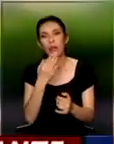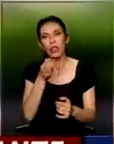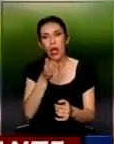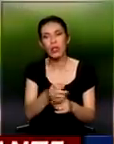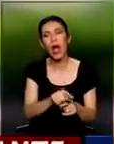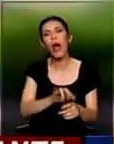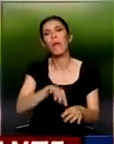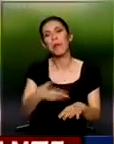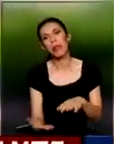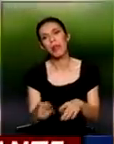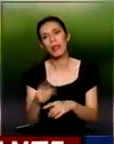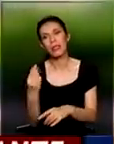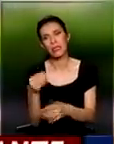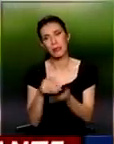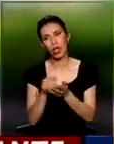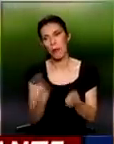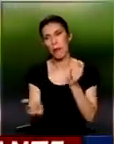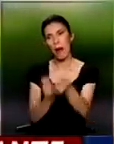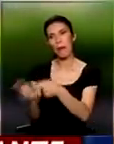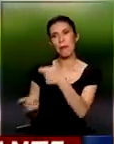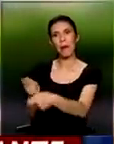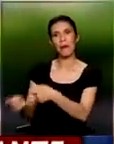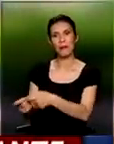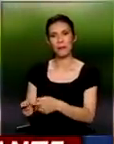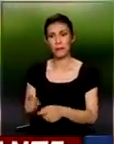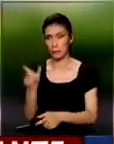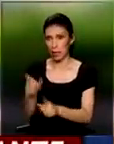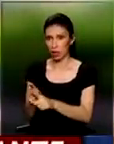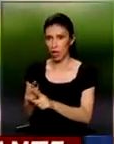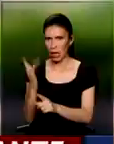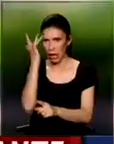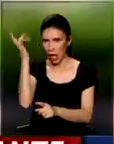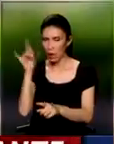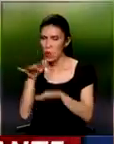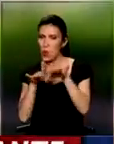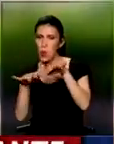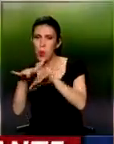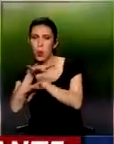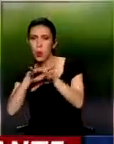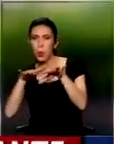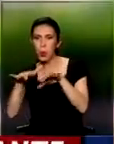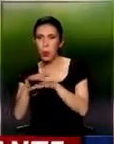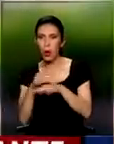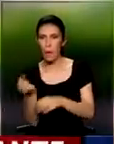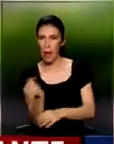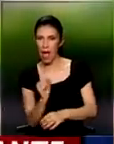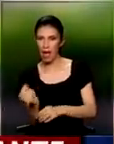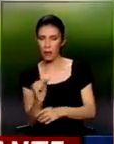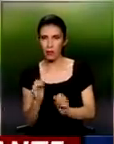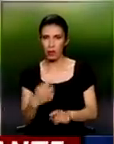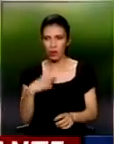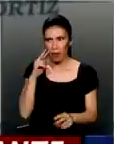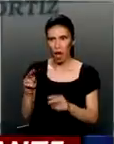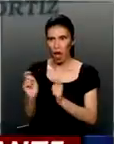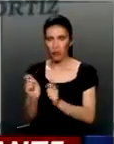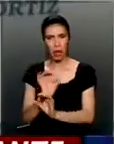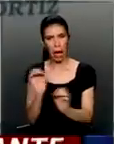persona es súper inteligente, es súper manipuladora, jamás lo vi nervioso, cuando conversas te mira al